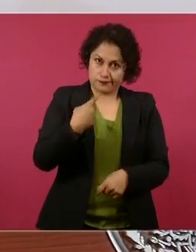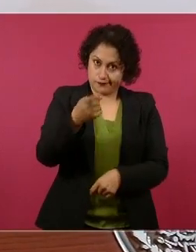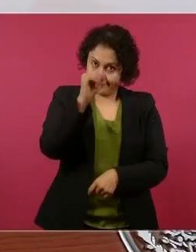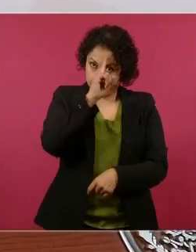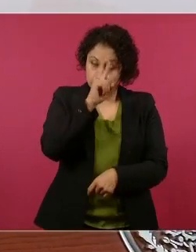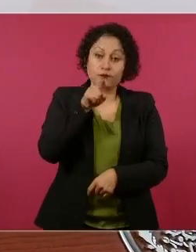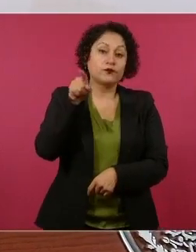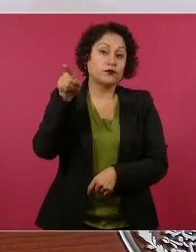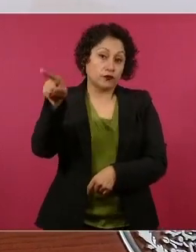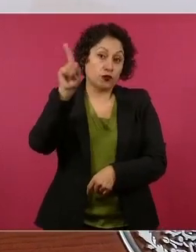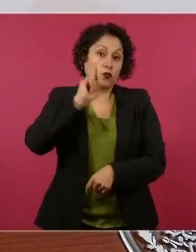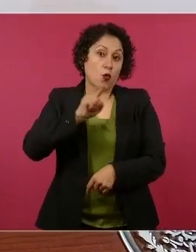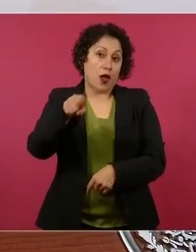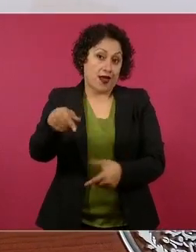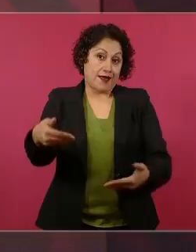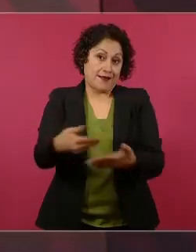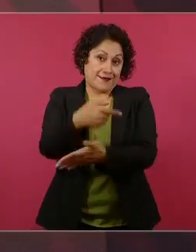Isela,